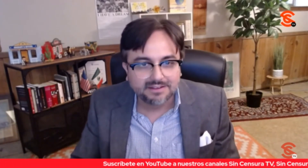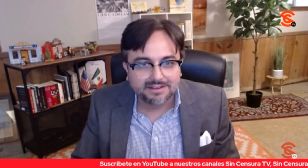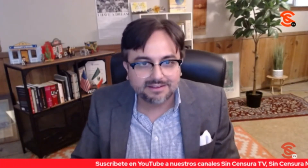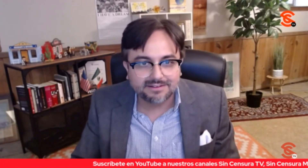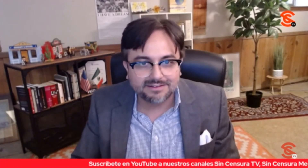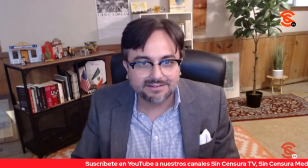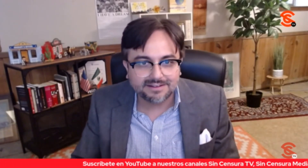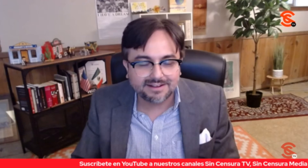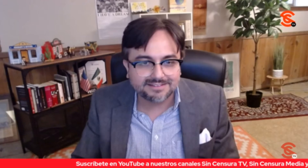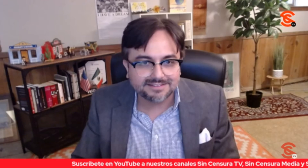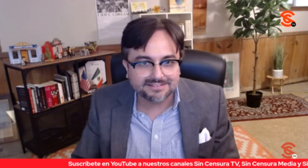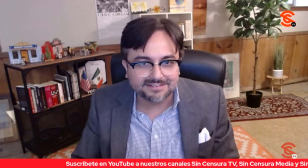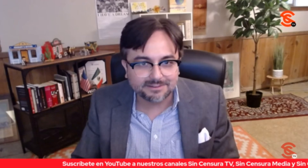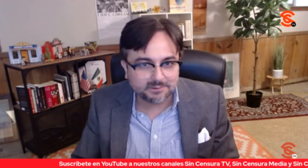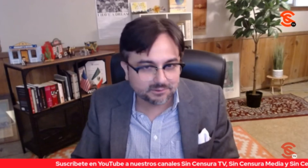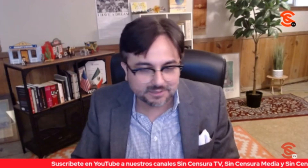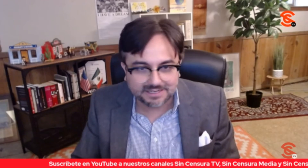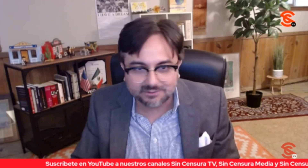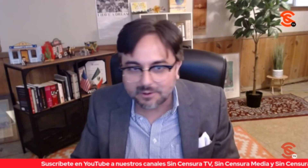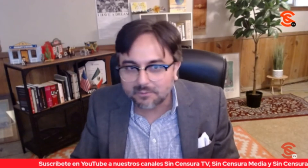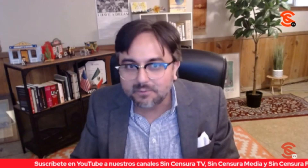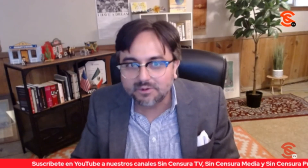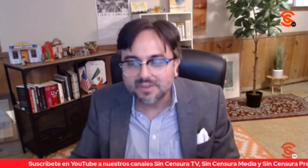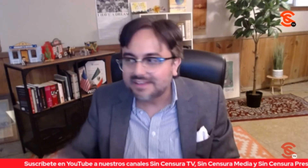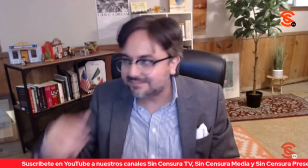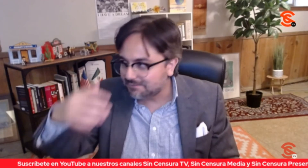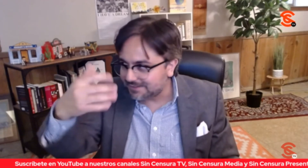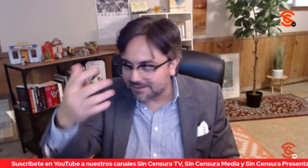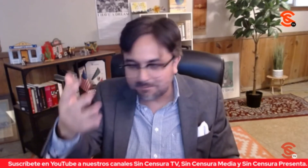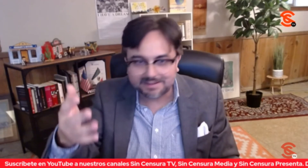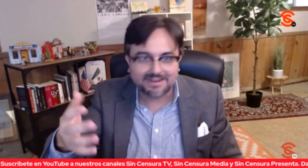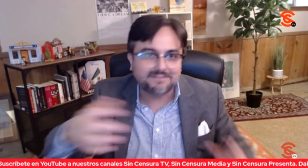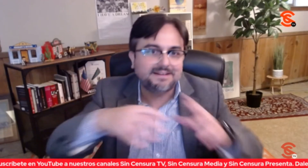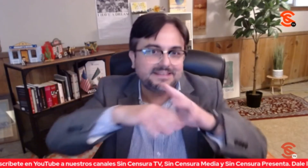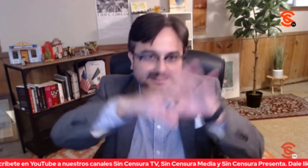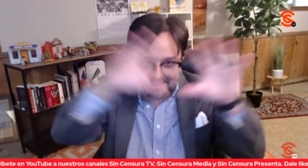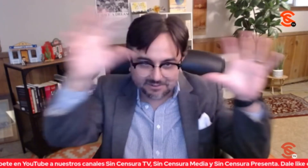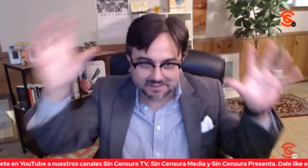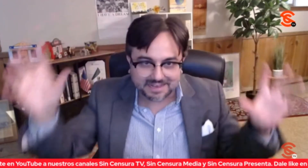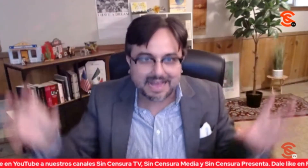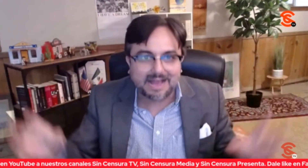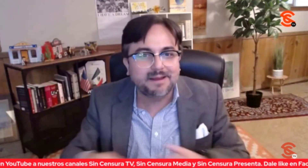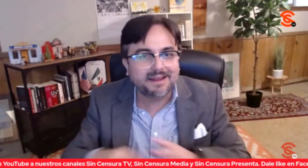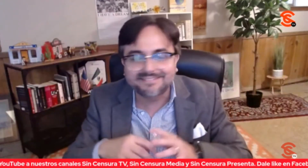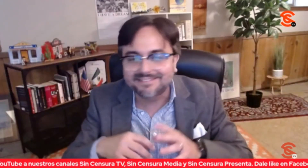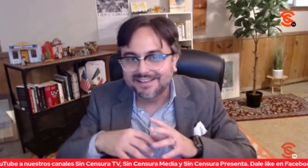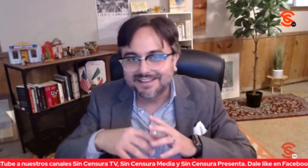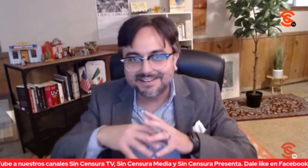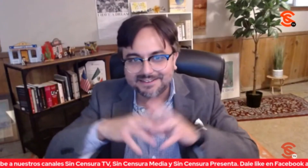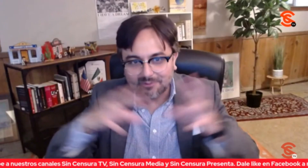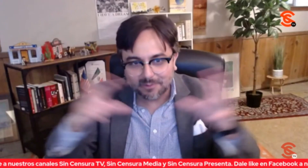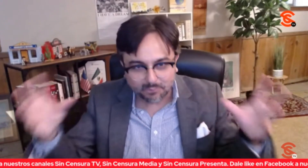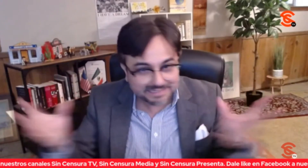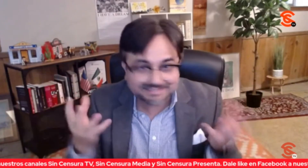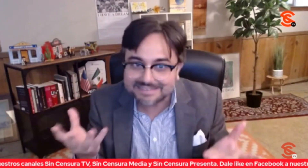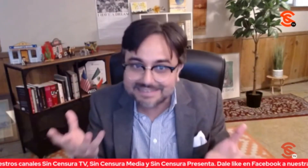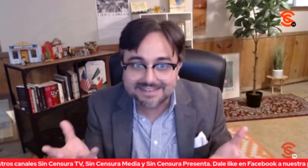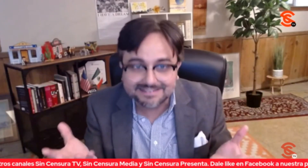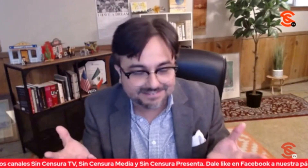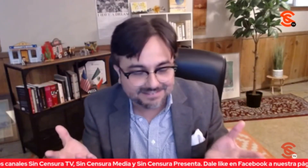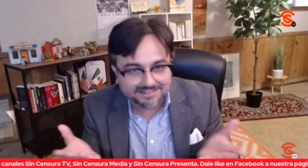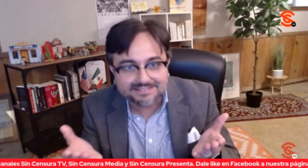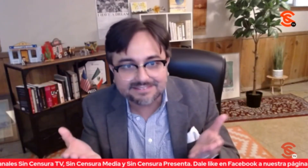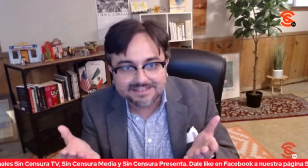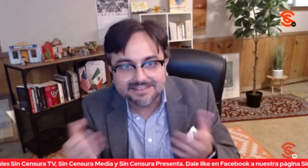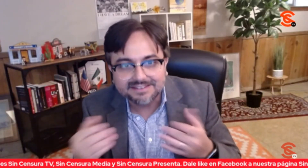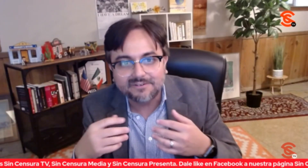unos agentes del servicio secreto a uno, está enfrente del Parque Lafayette lleno de cámaras, lleno de